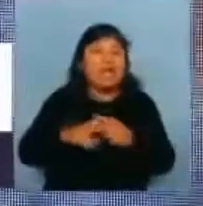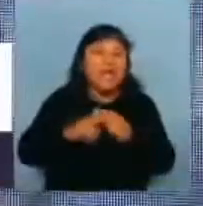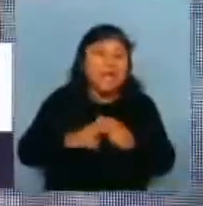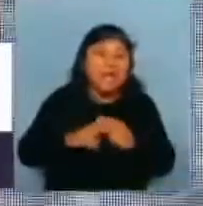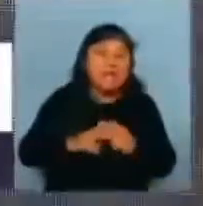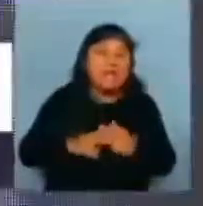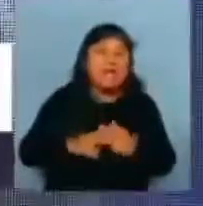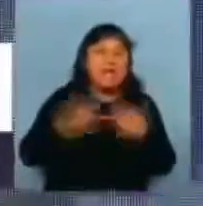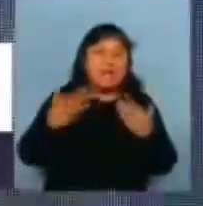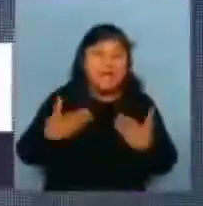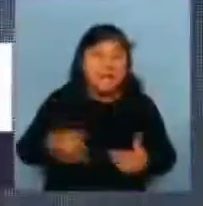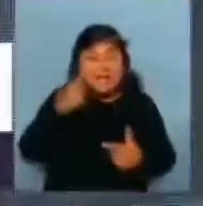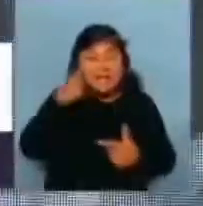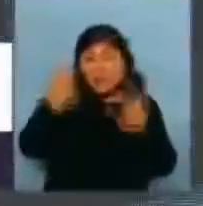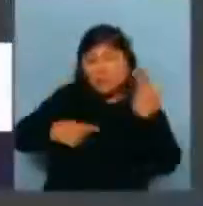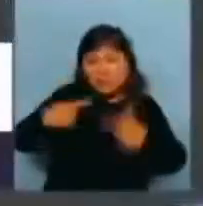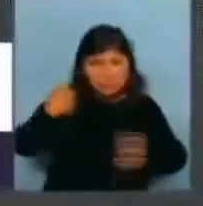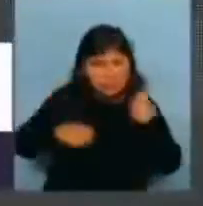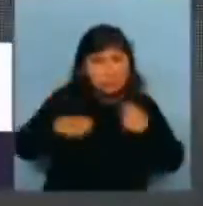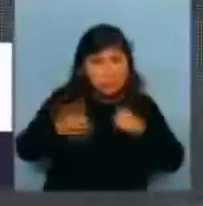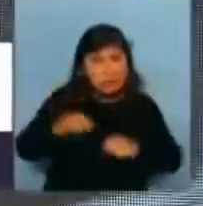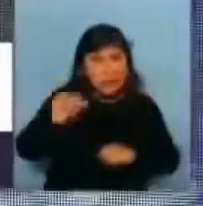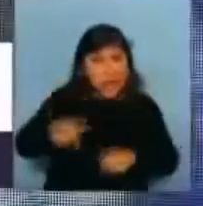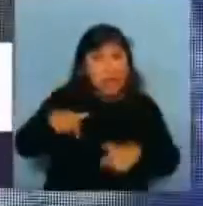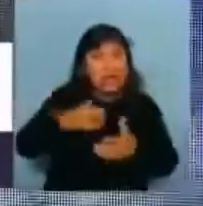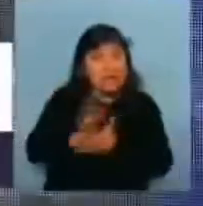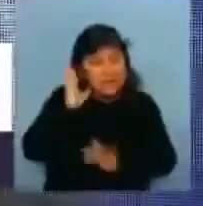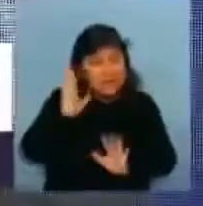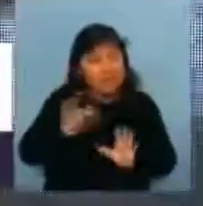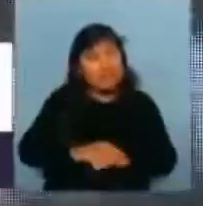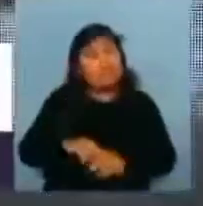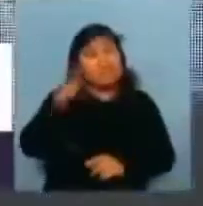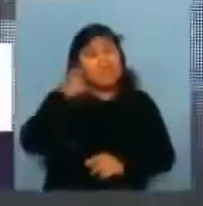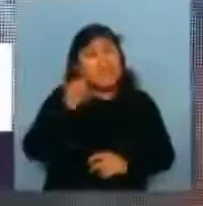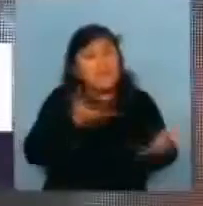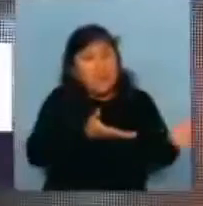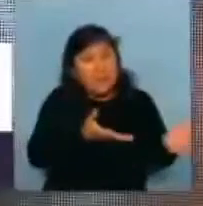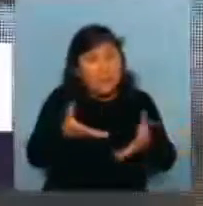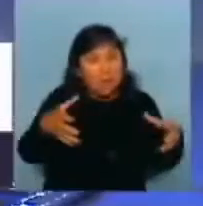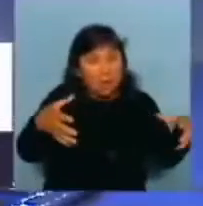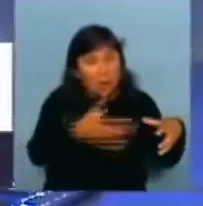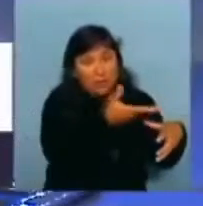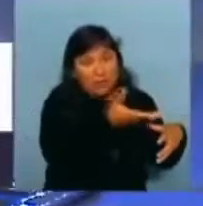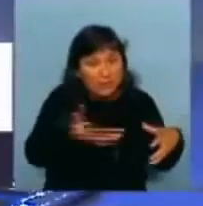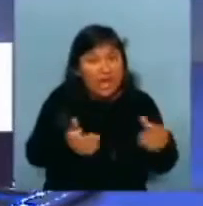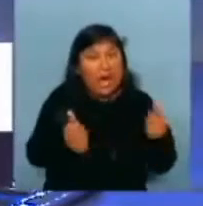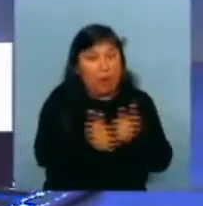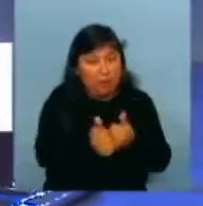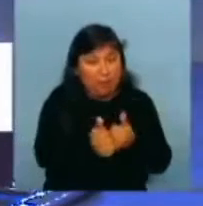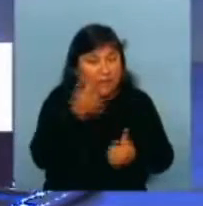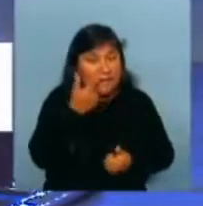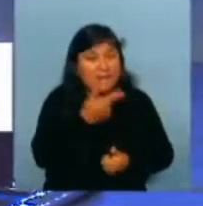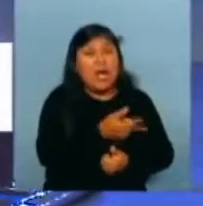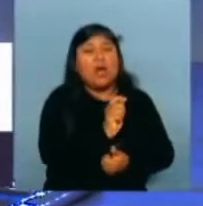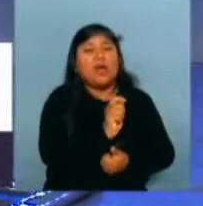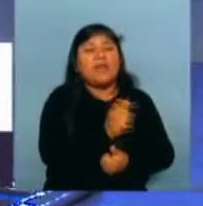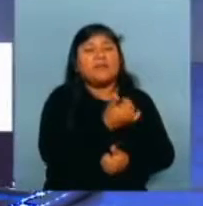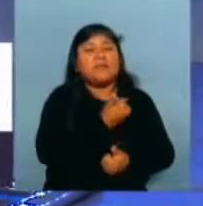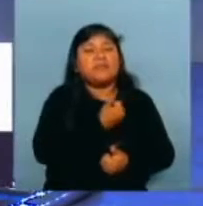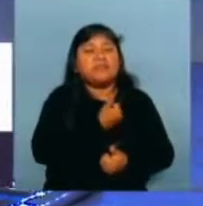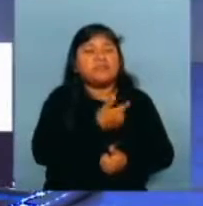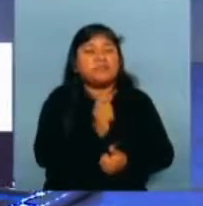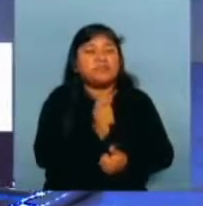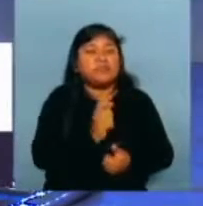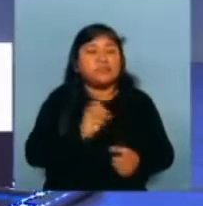física. Hoy te vino a acompañar justamente parte de ese equipo que están aquí con vos. Contanos quiénes te acompañan.